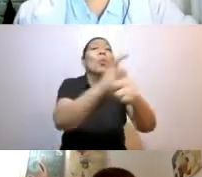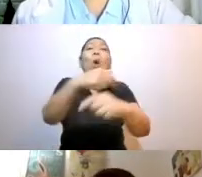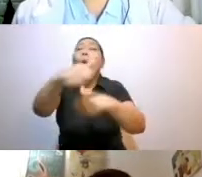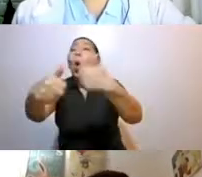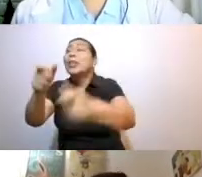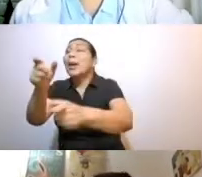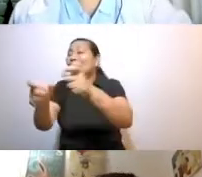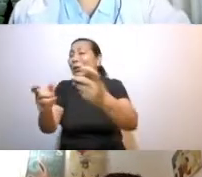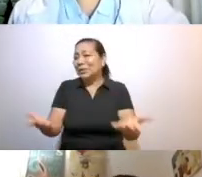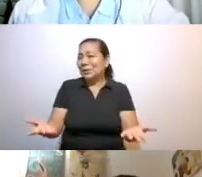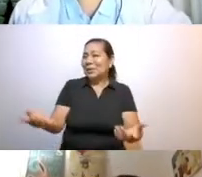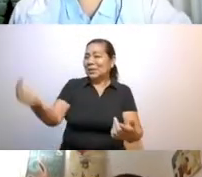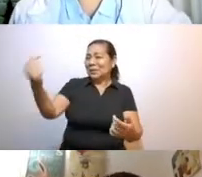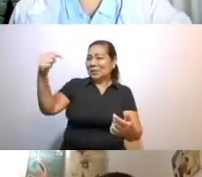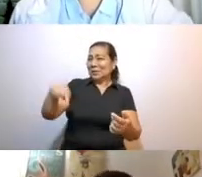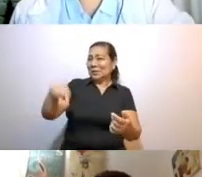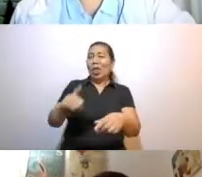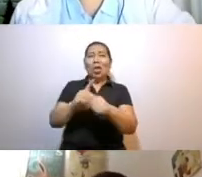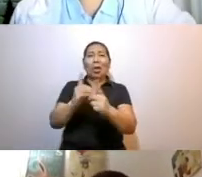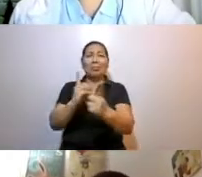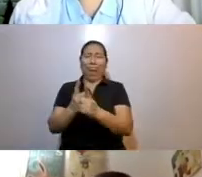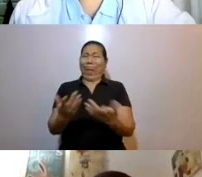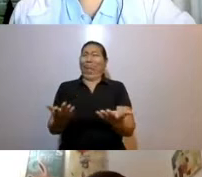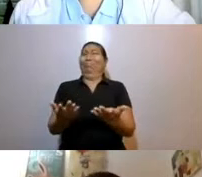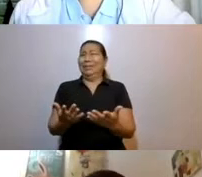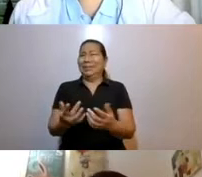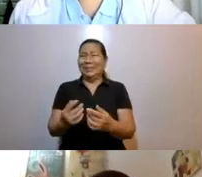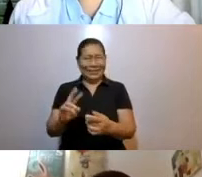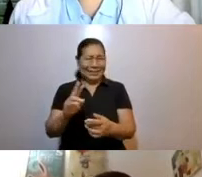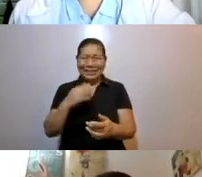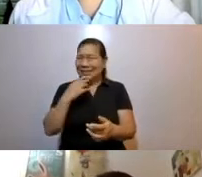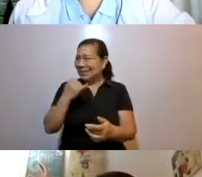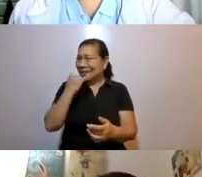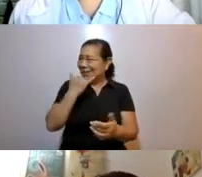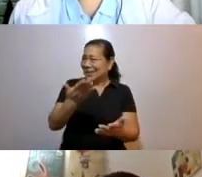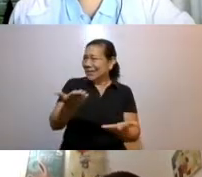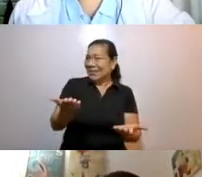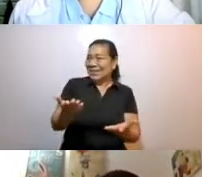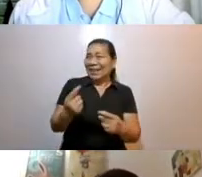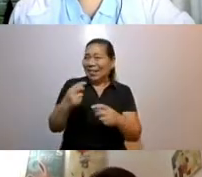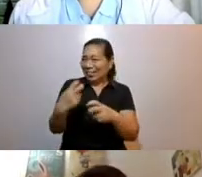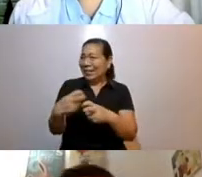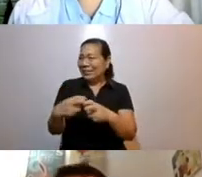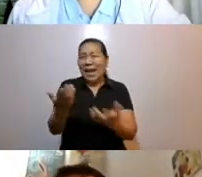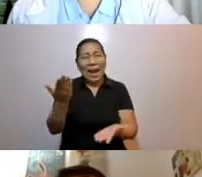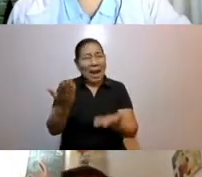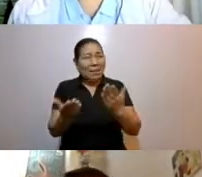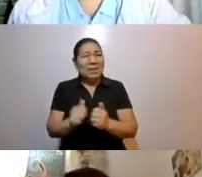diversas personas, entonces traen información diversa y es un poco más difícil. A veces